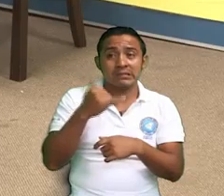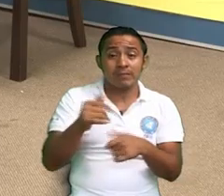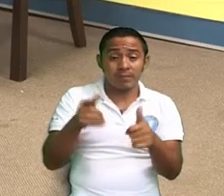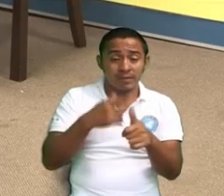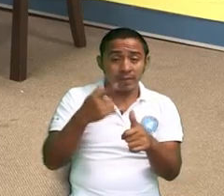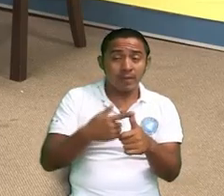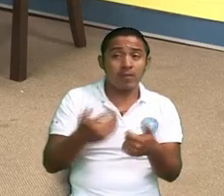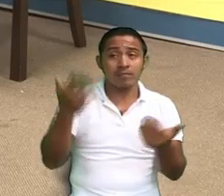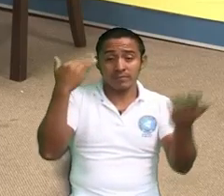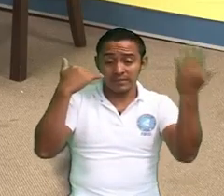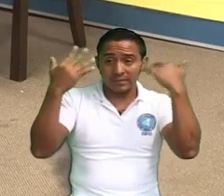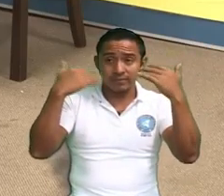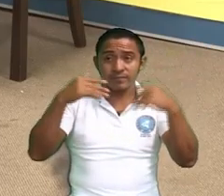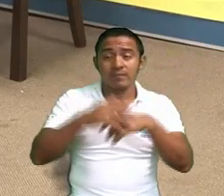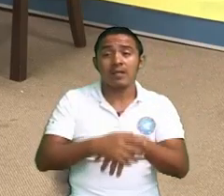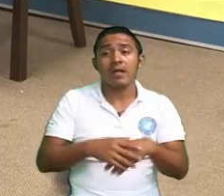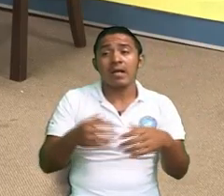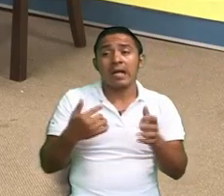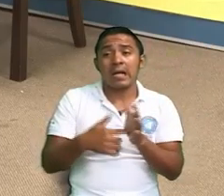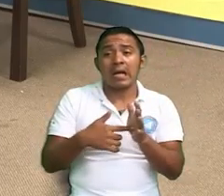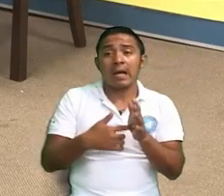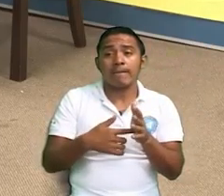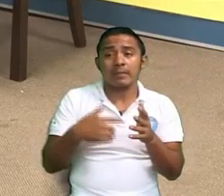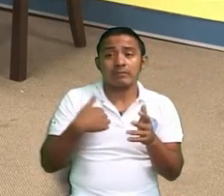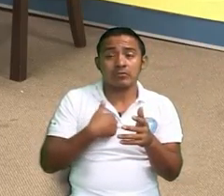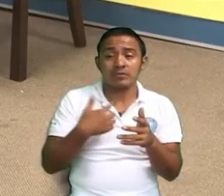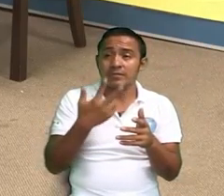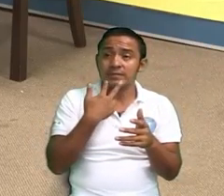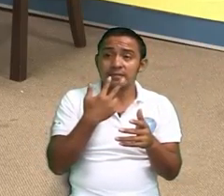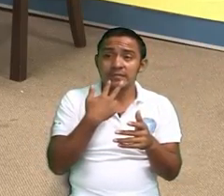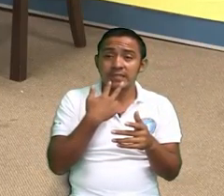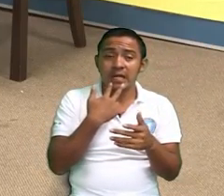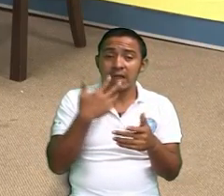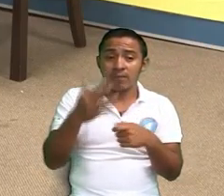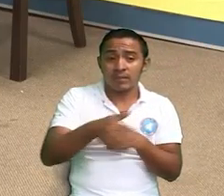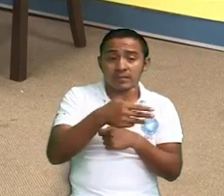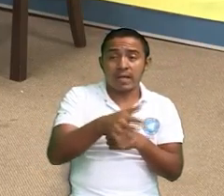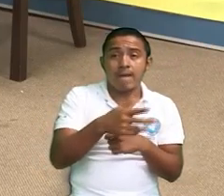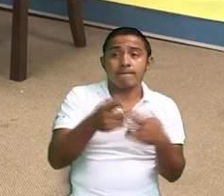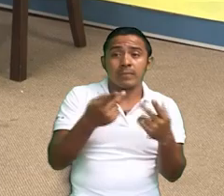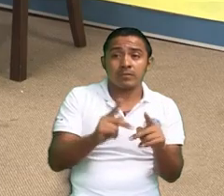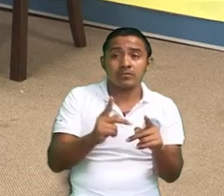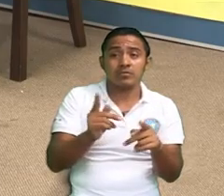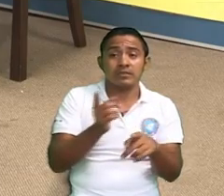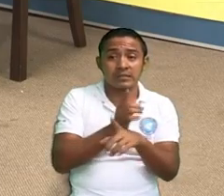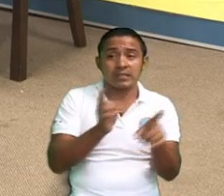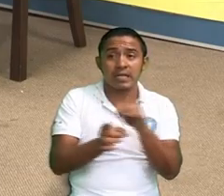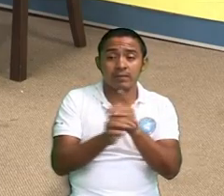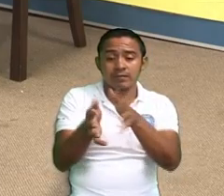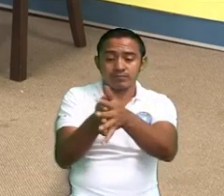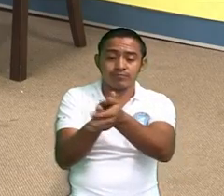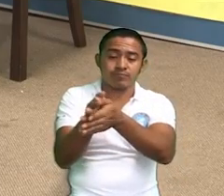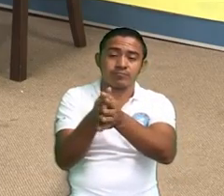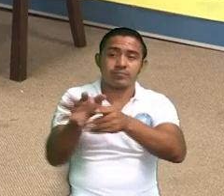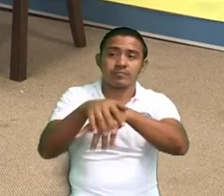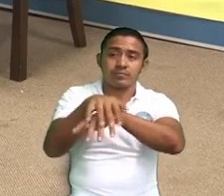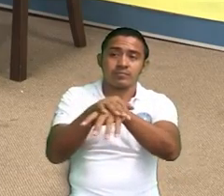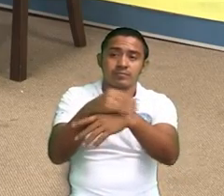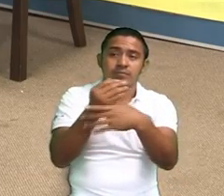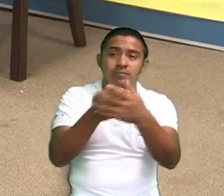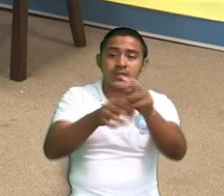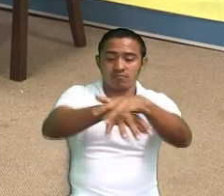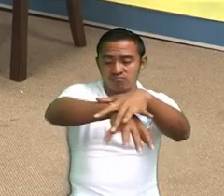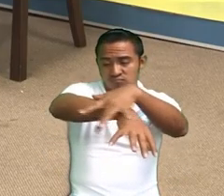primero, pero en el caso que yo no me voy a bañar porque tal vez no tengo el hábito, lo menos que yo tengo que hacer es el lavado de mano, incluso hasta